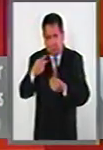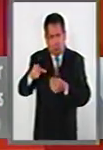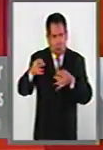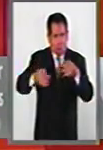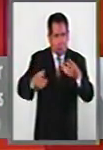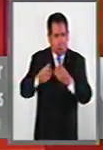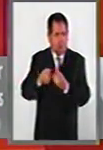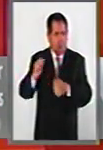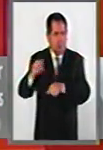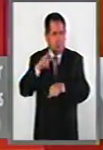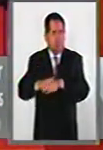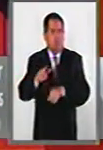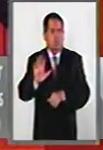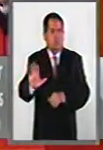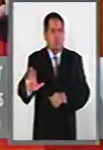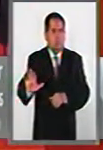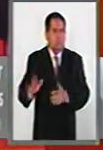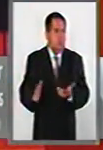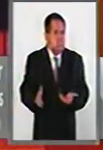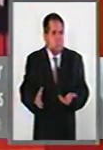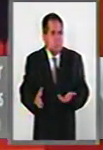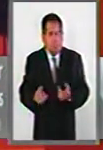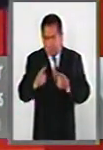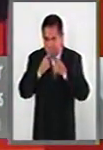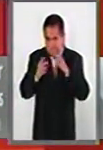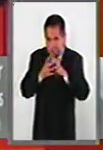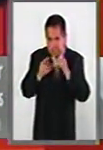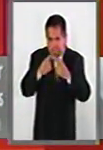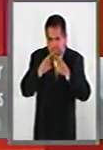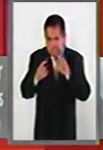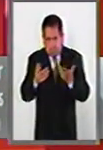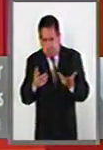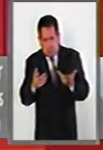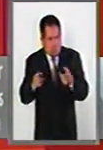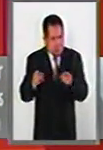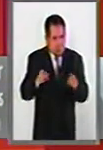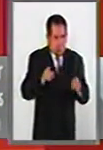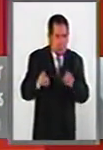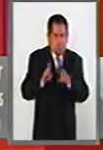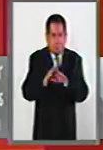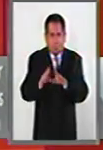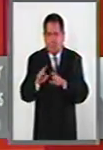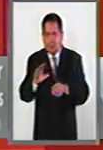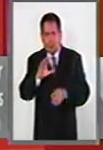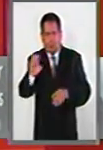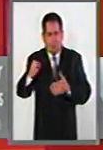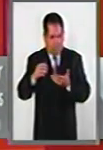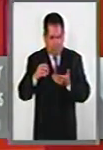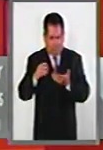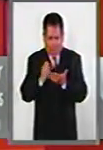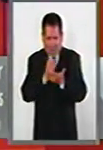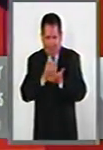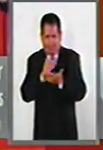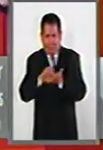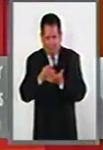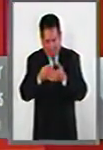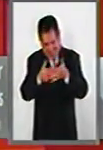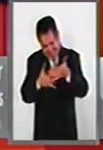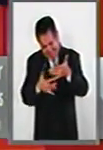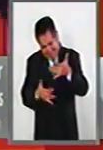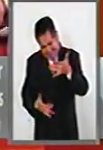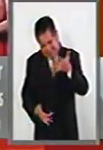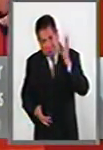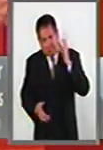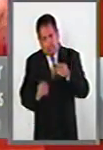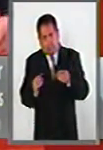Federal. Y estoy leyendo esto que está así pergeñado de estas 500 páginas o algo así, que las